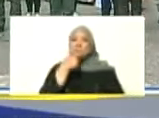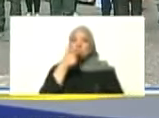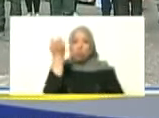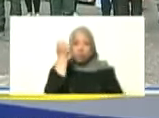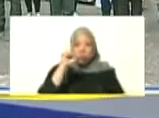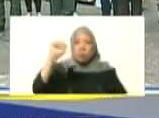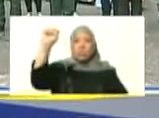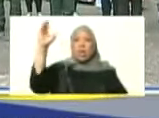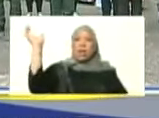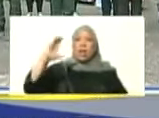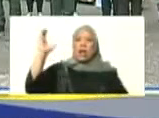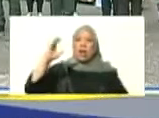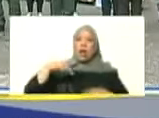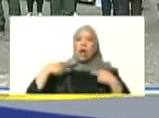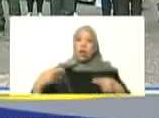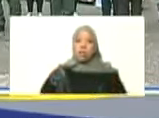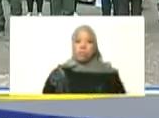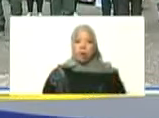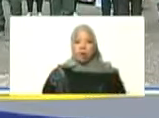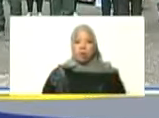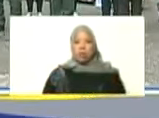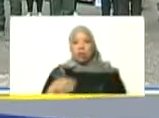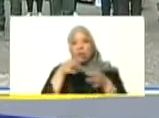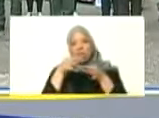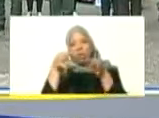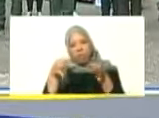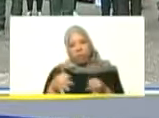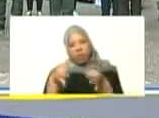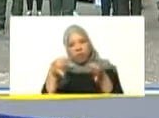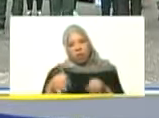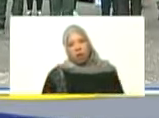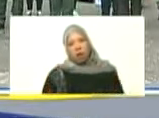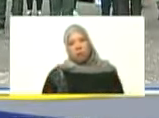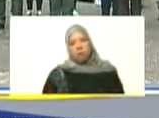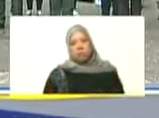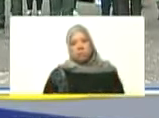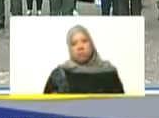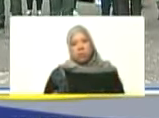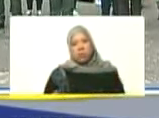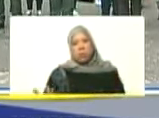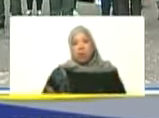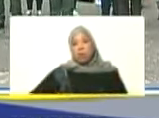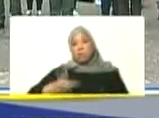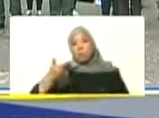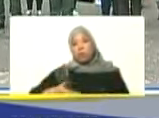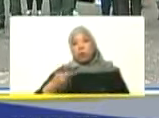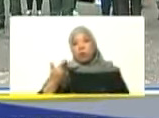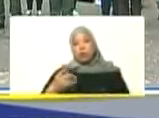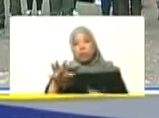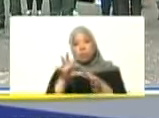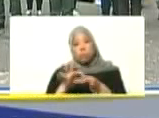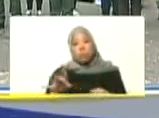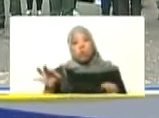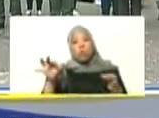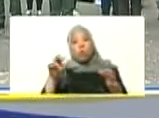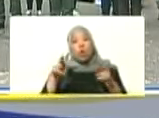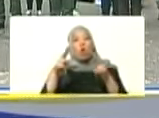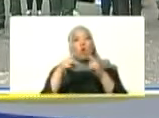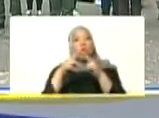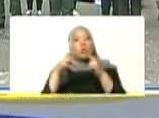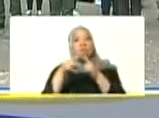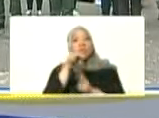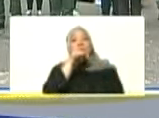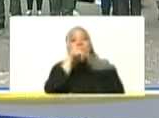socialista, humanista, verdaderamente. Valga el comentario, porque siempre debemos conocer